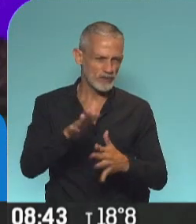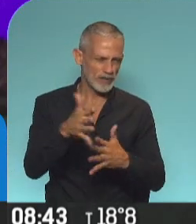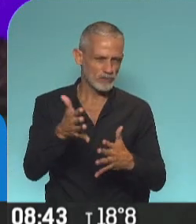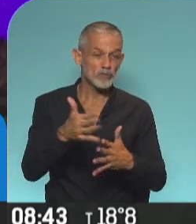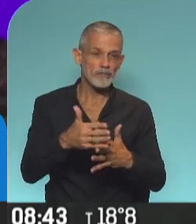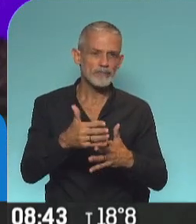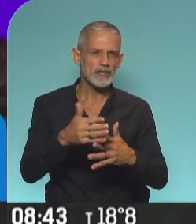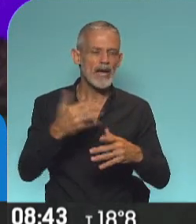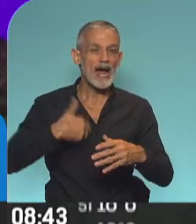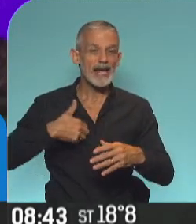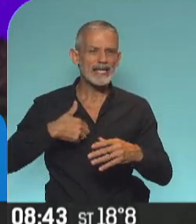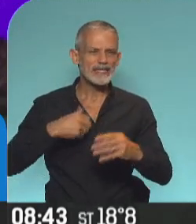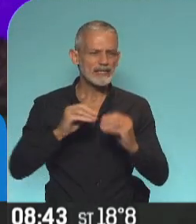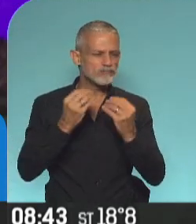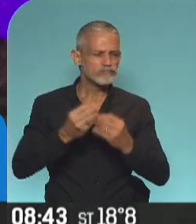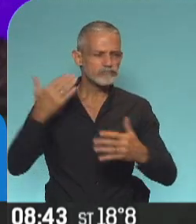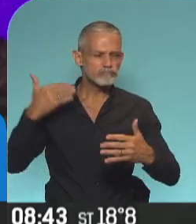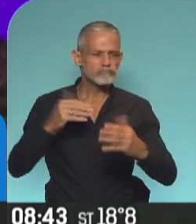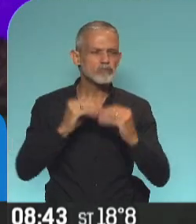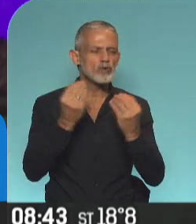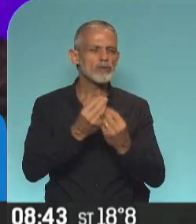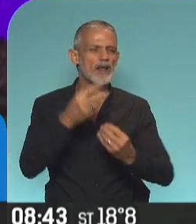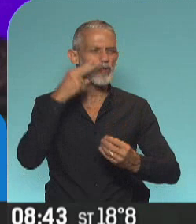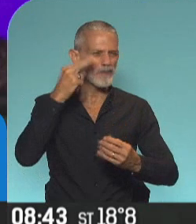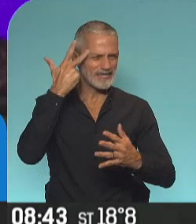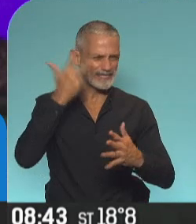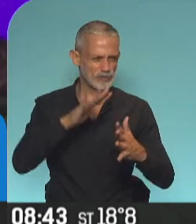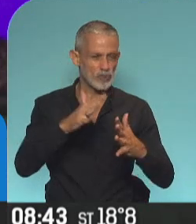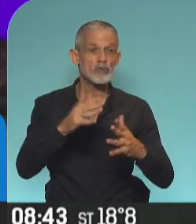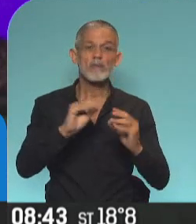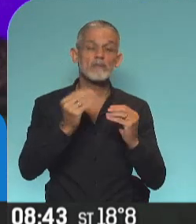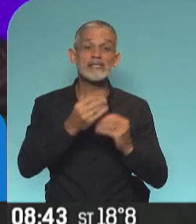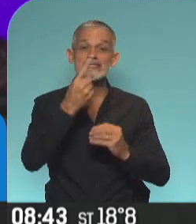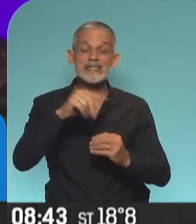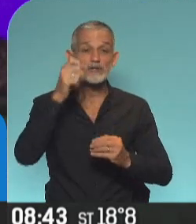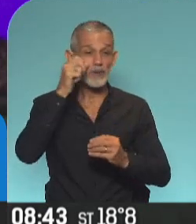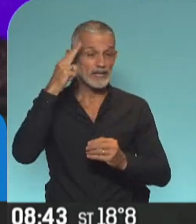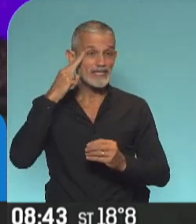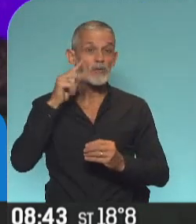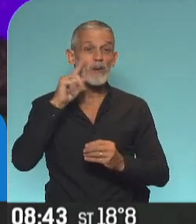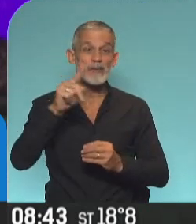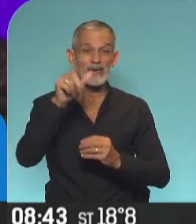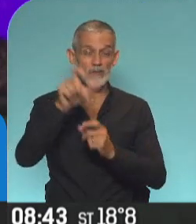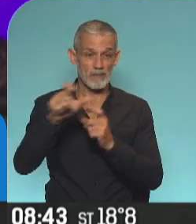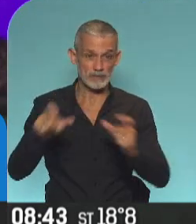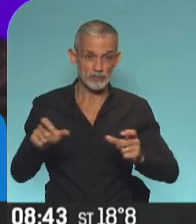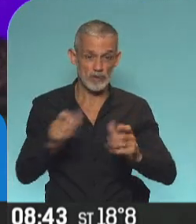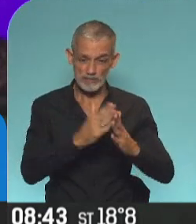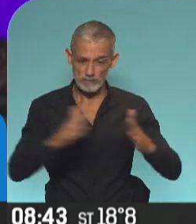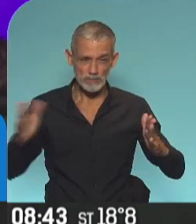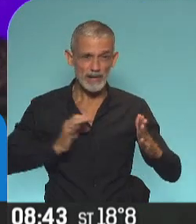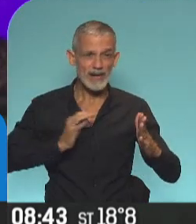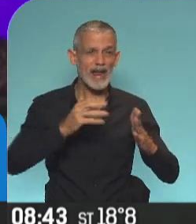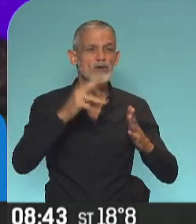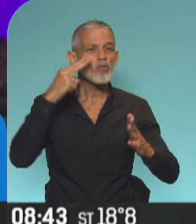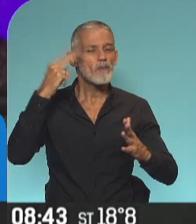concretos de 2018 afectó aproximadamente 129 mil personas durante el 2018 y la